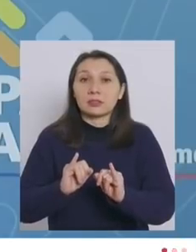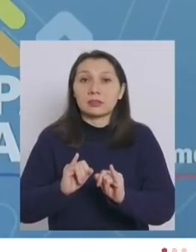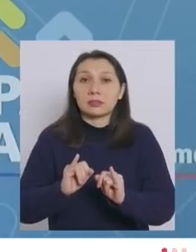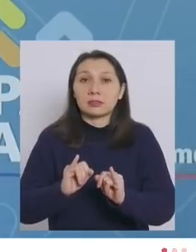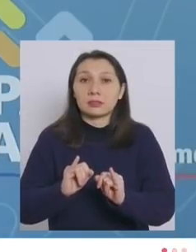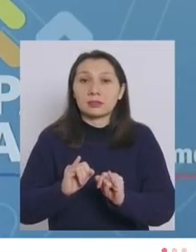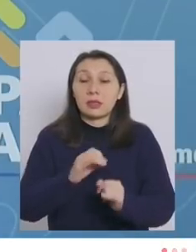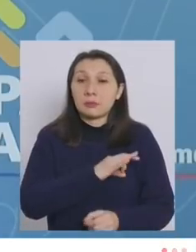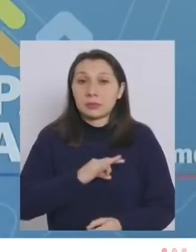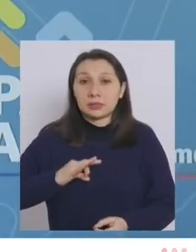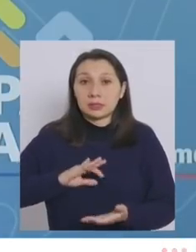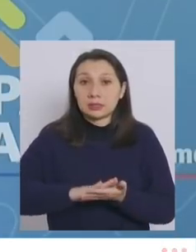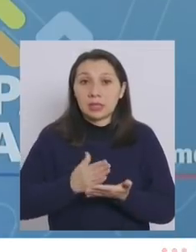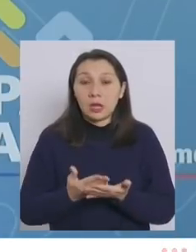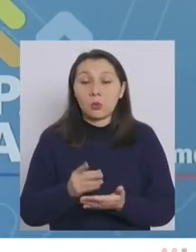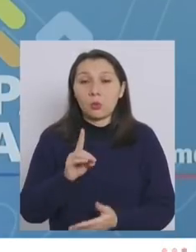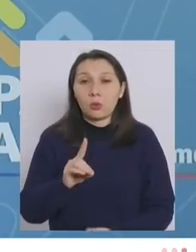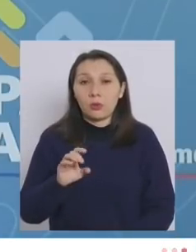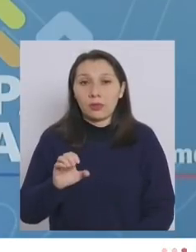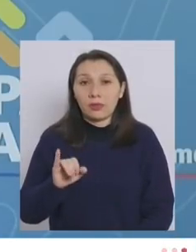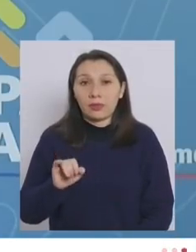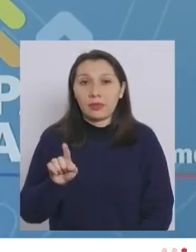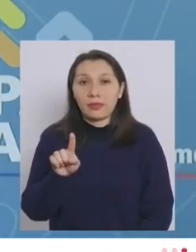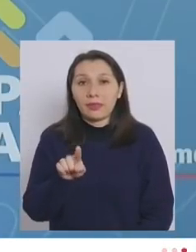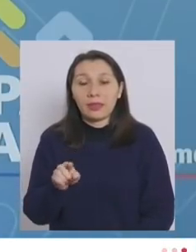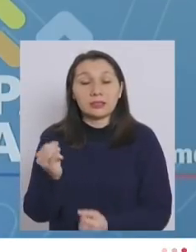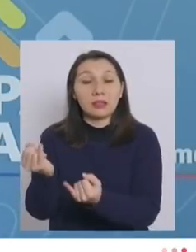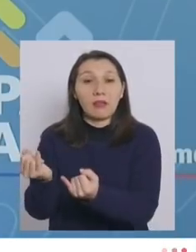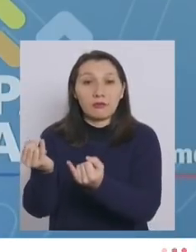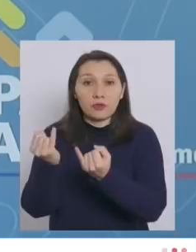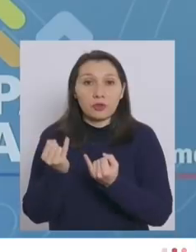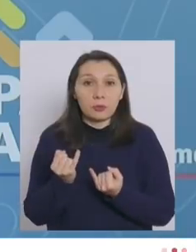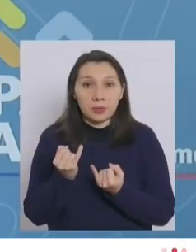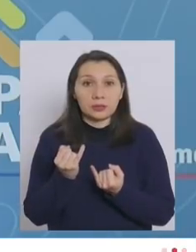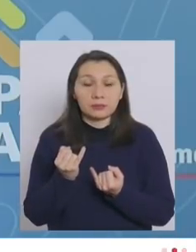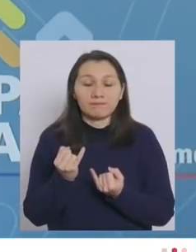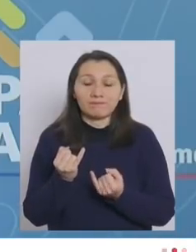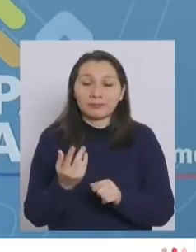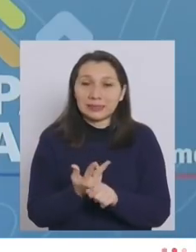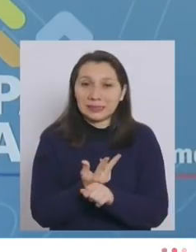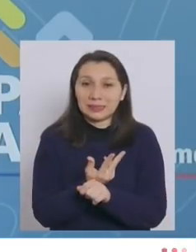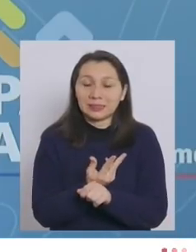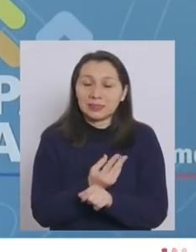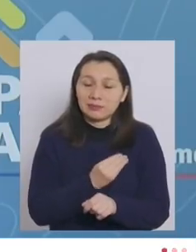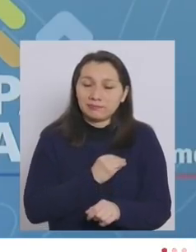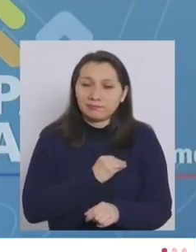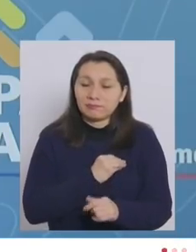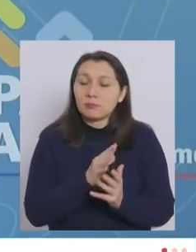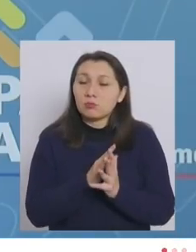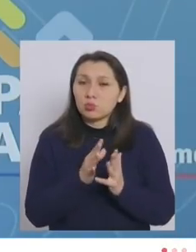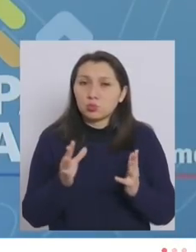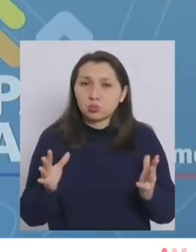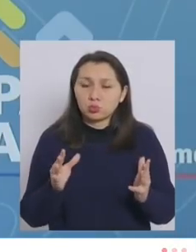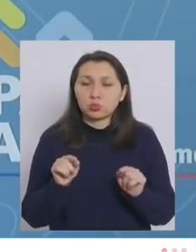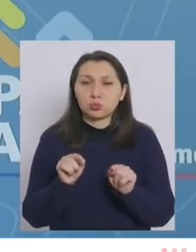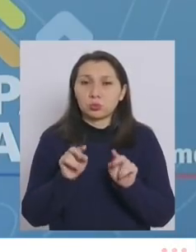del Ministerio de Salud, DEIS, reportó desgraciadamente, y lo lamentamos muchísimo,